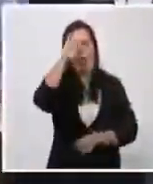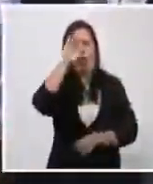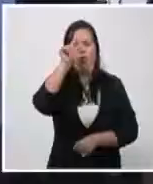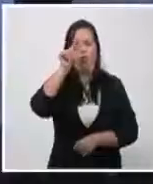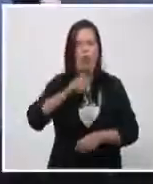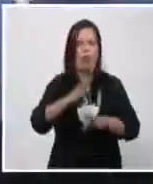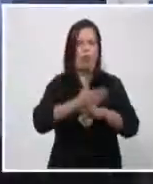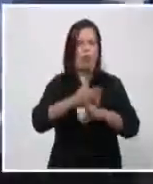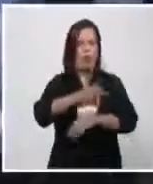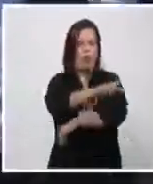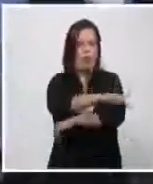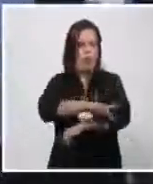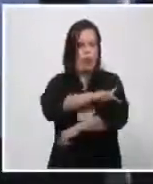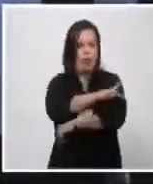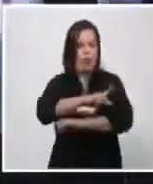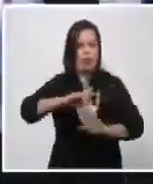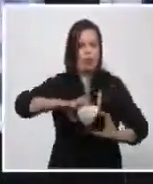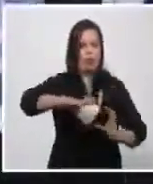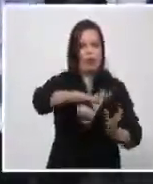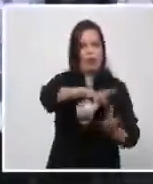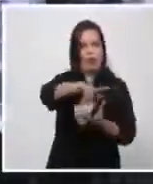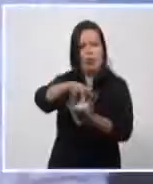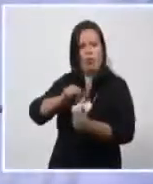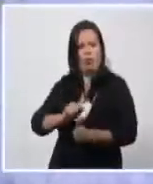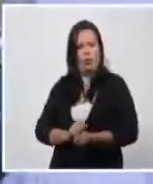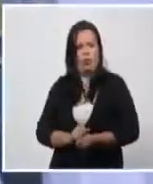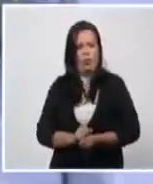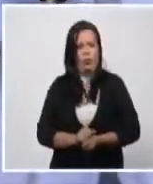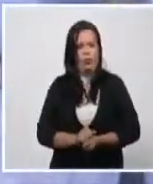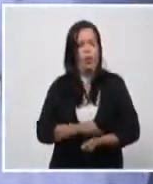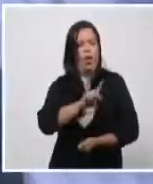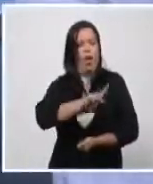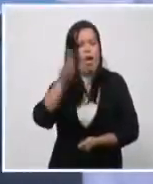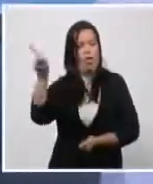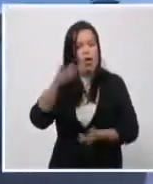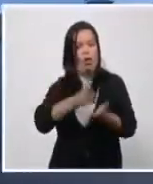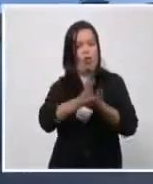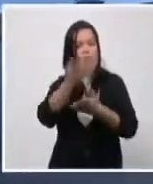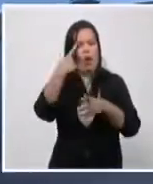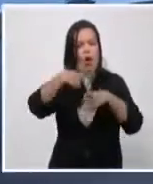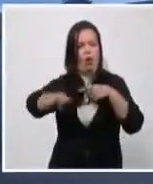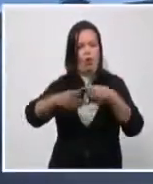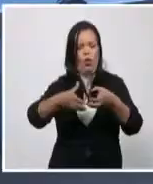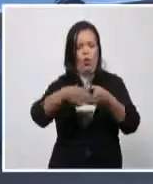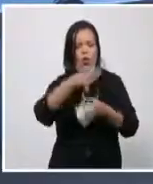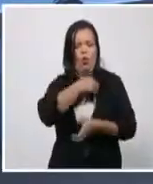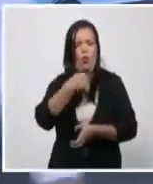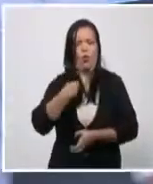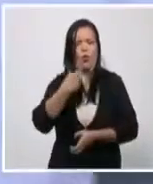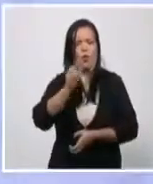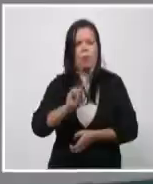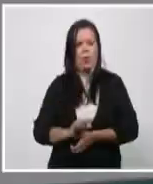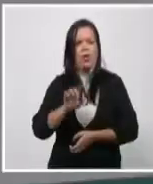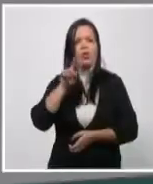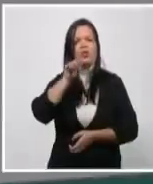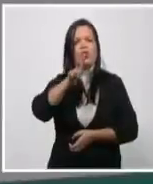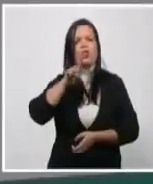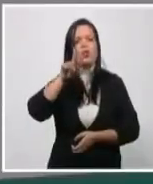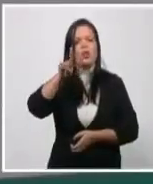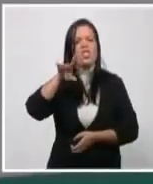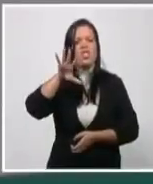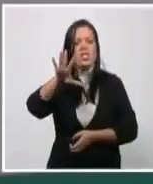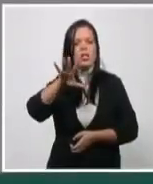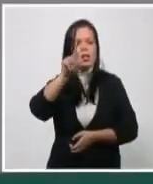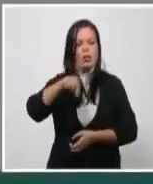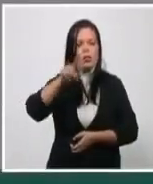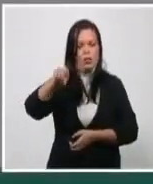cualquier parte del mundo. En Azerbaiyán aún permanece otra brigada con 115 cooperantes de la isla